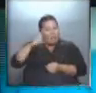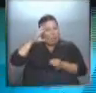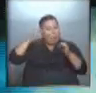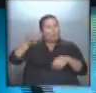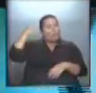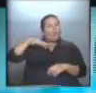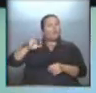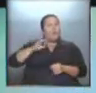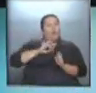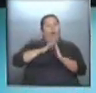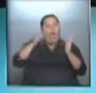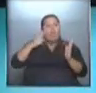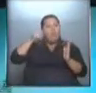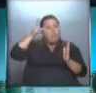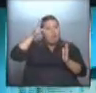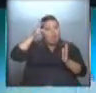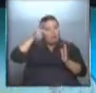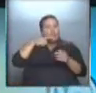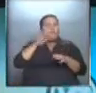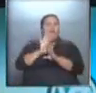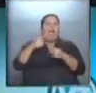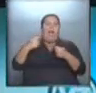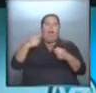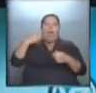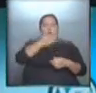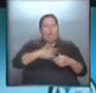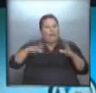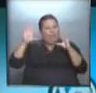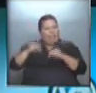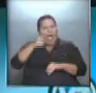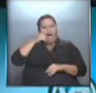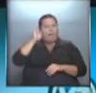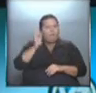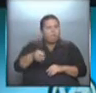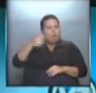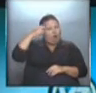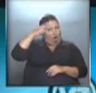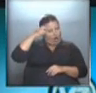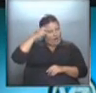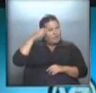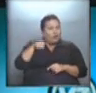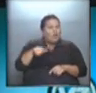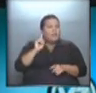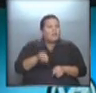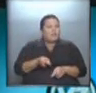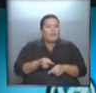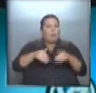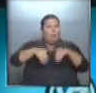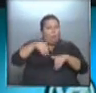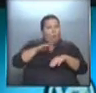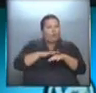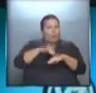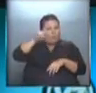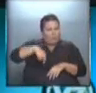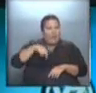se tradujo durante todo el año 2008 en un desgaste del gobierno y una derrota del gobierno en el Congreso, que eso también pesó mucho en el voto. En